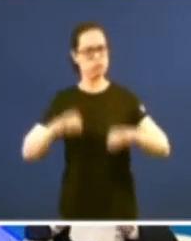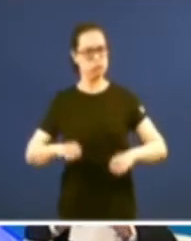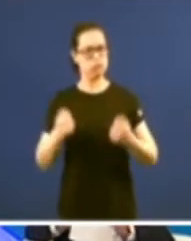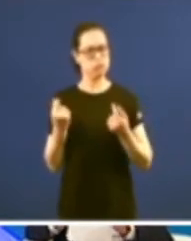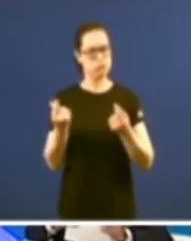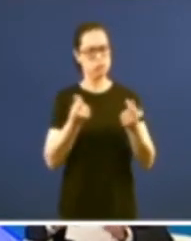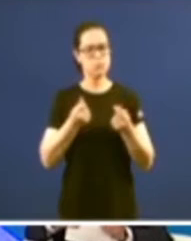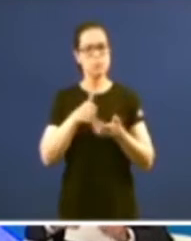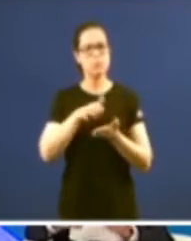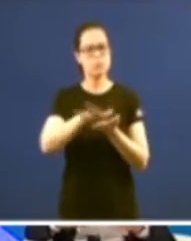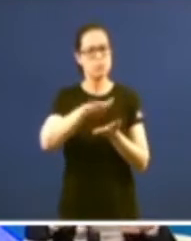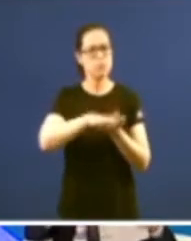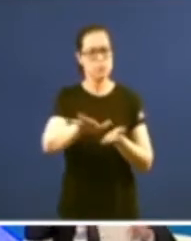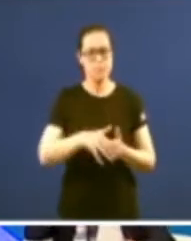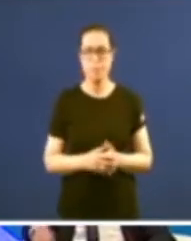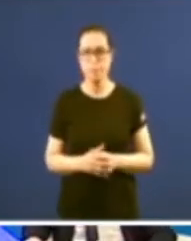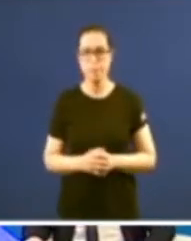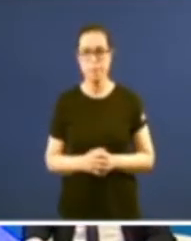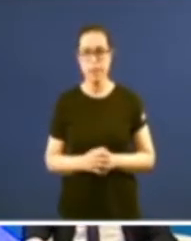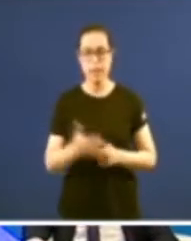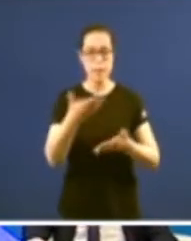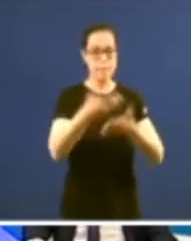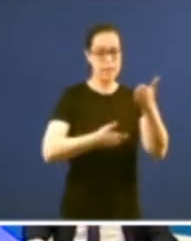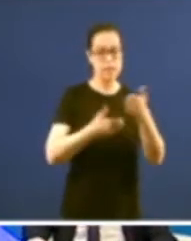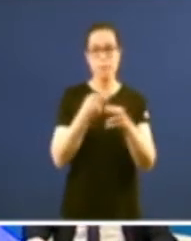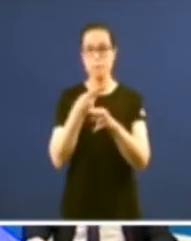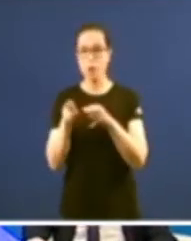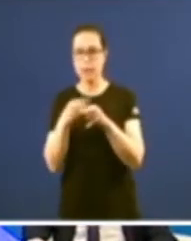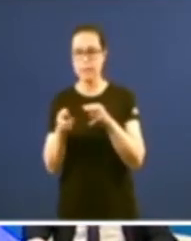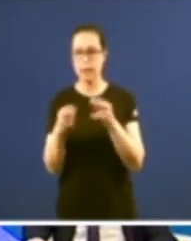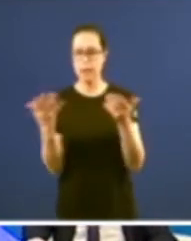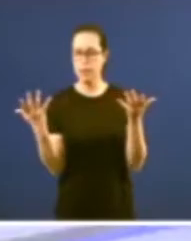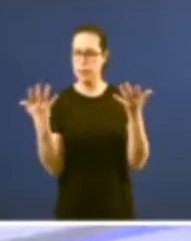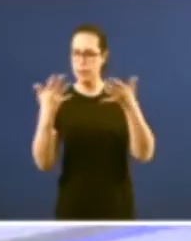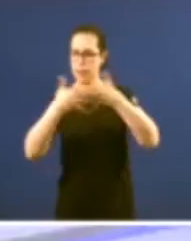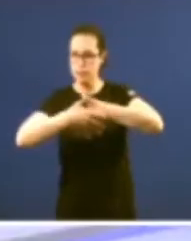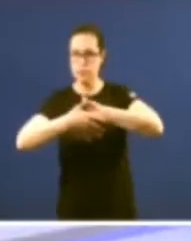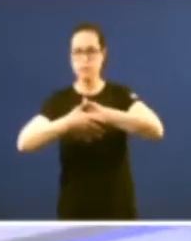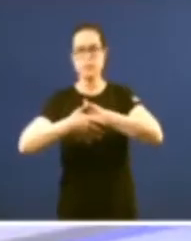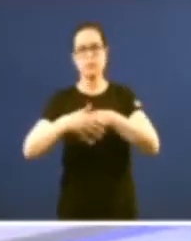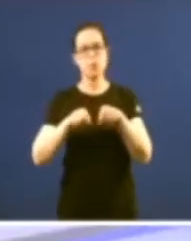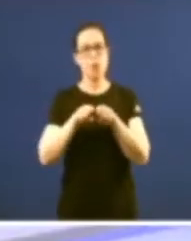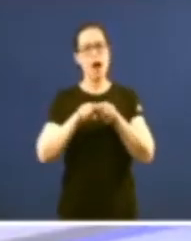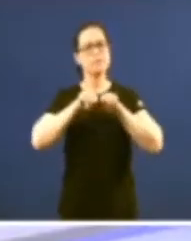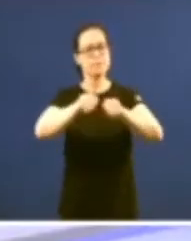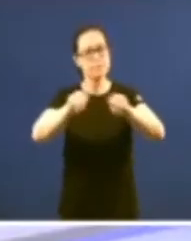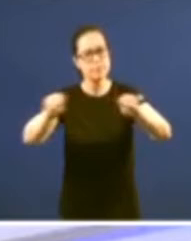fórmulas de convencimiento. Prensa y política souberon estimular una inexistente vindicación